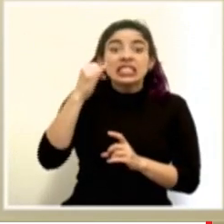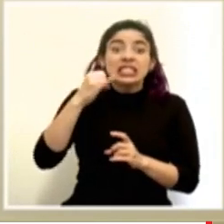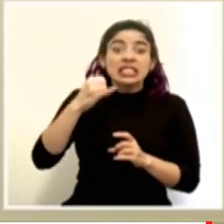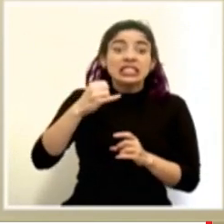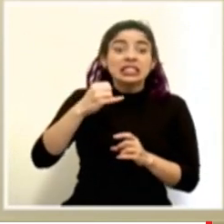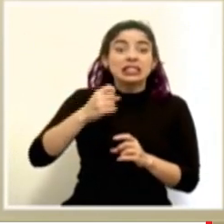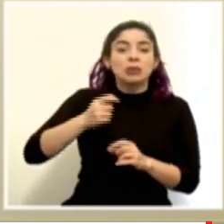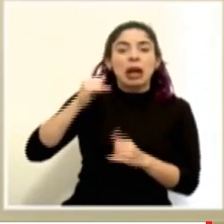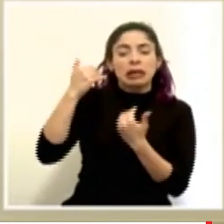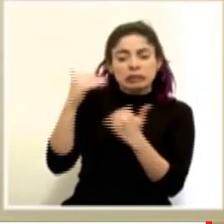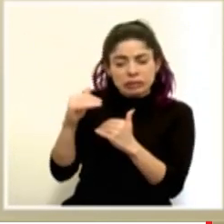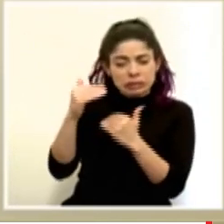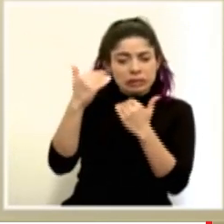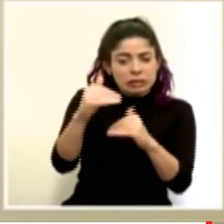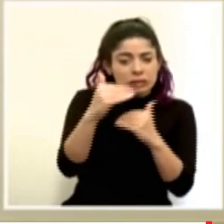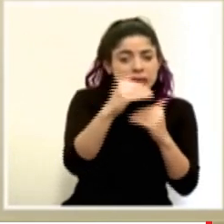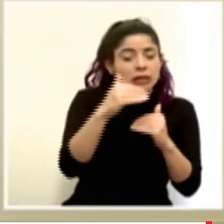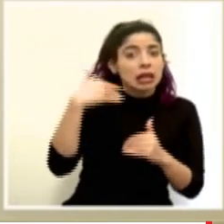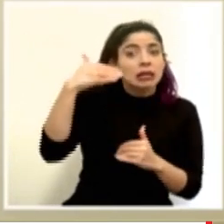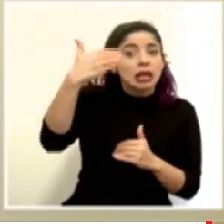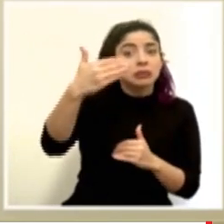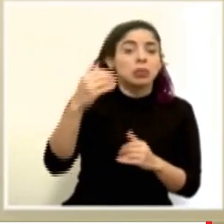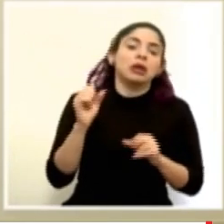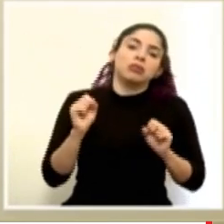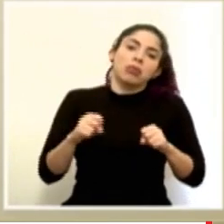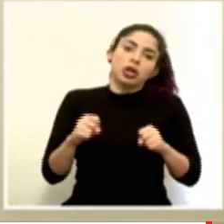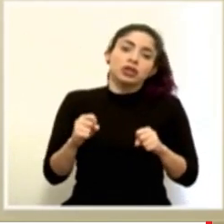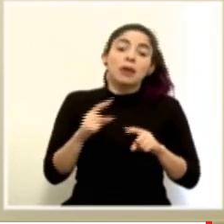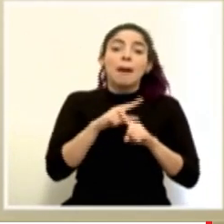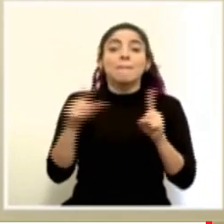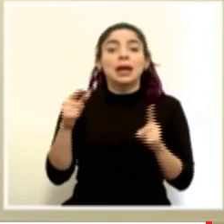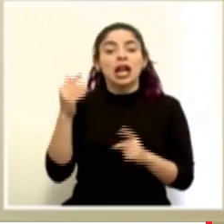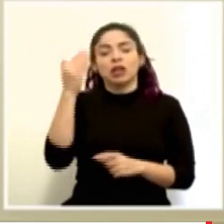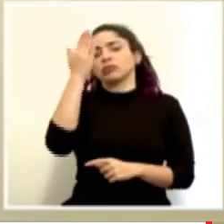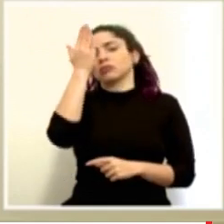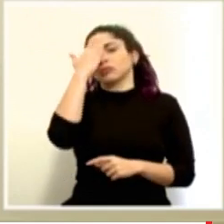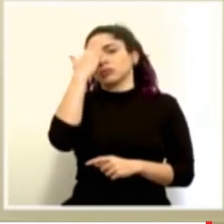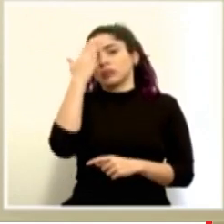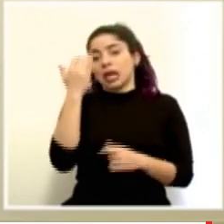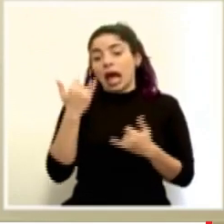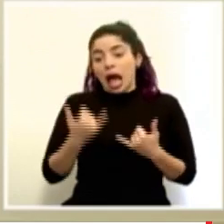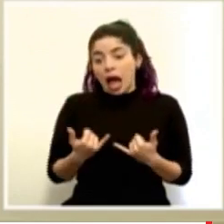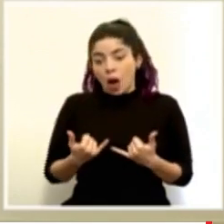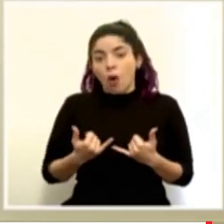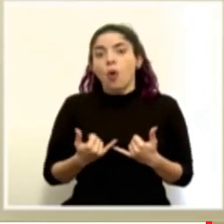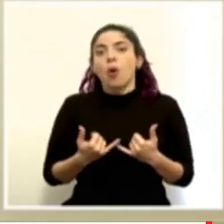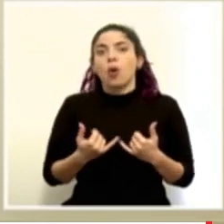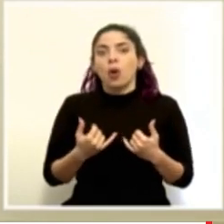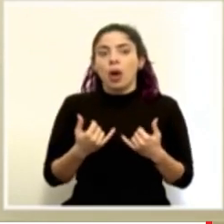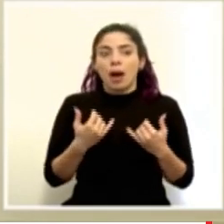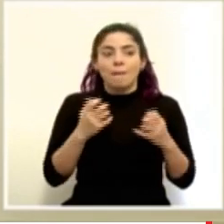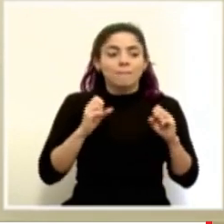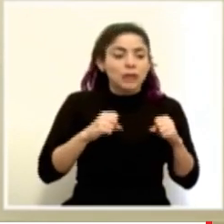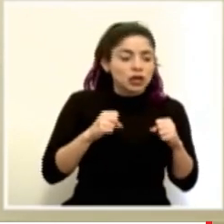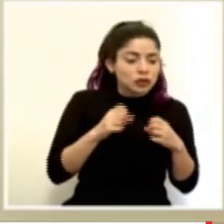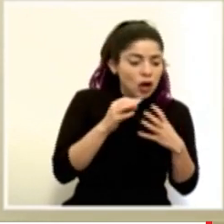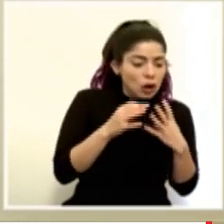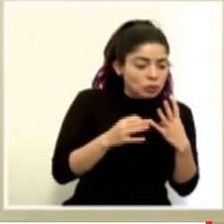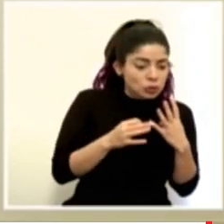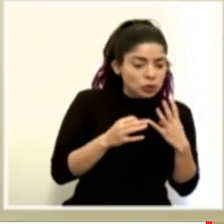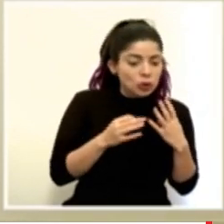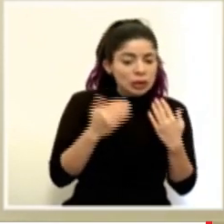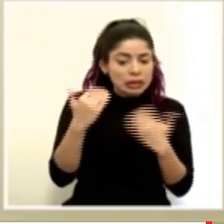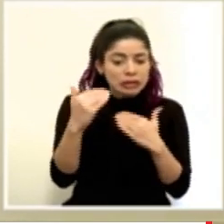algunos martillazos fuertes en otro momento, es factible, pero lo que sí sabemos es que cada vez más se nos agotan posibilidades de estar